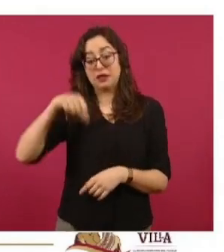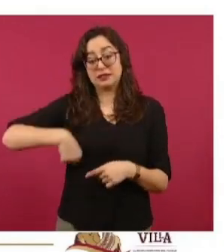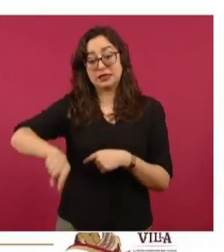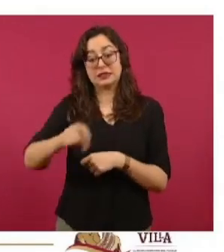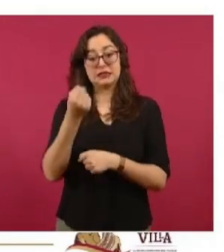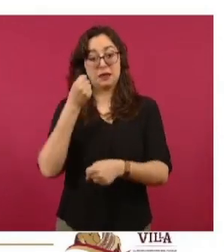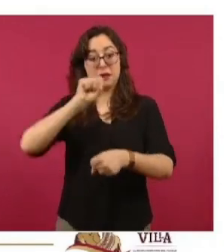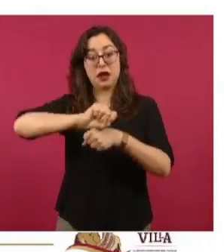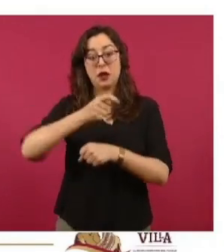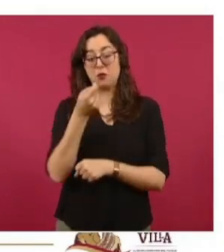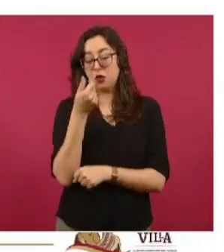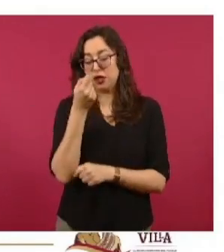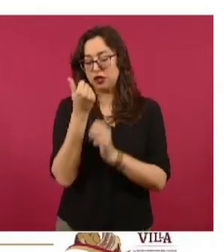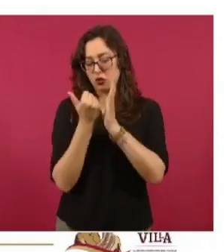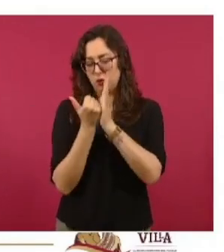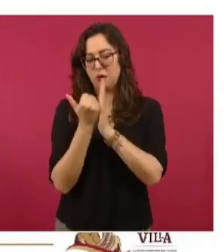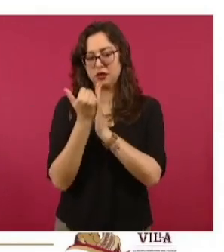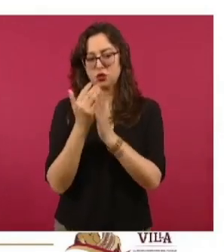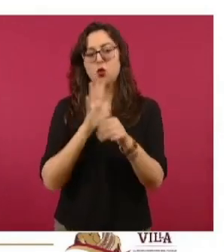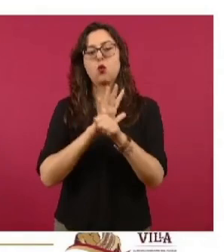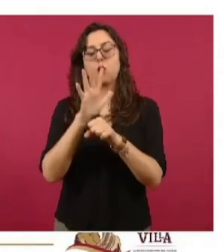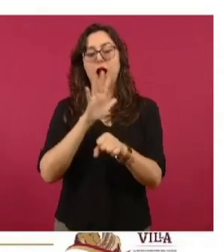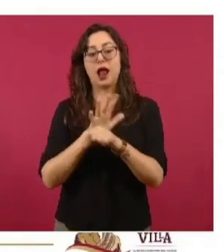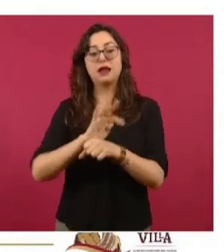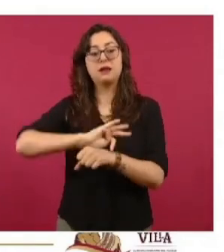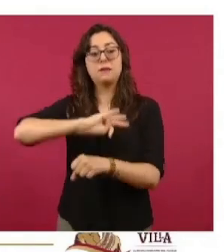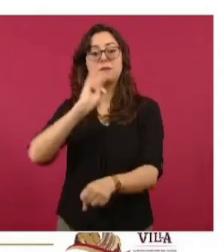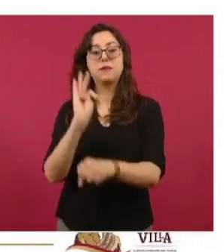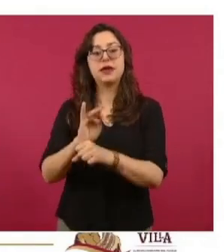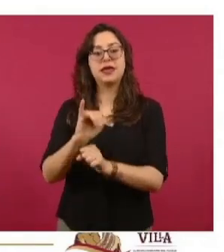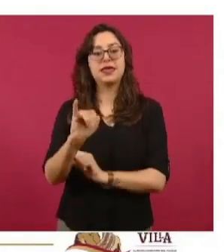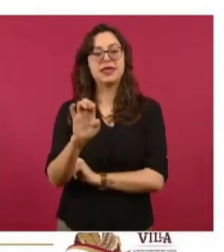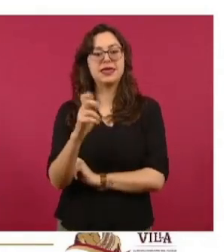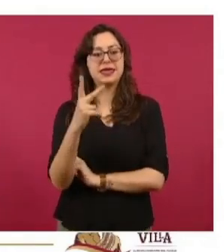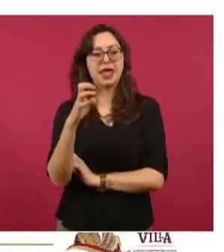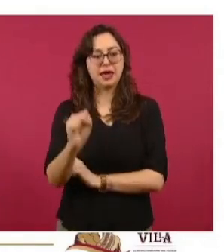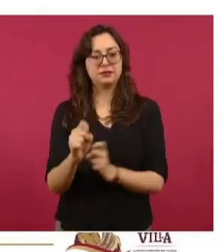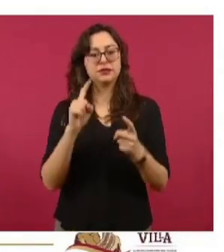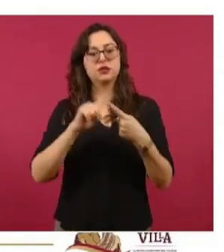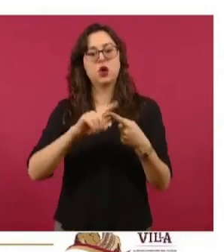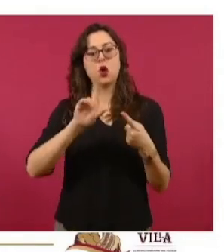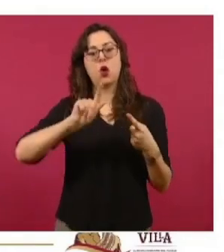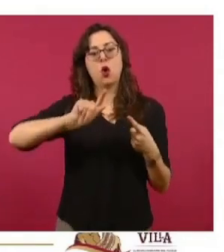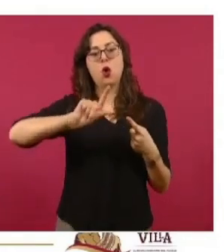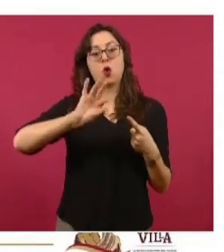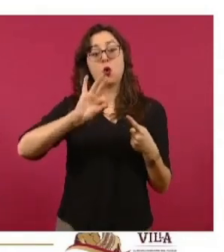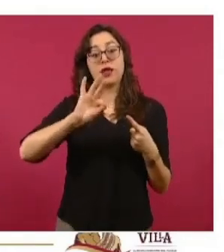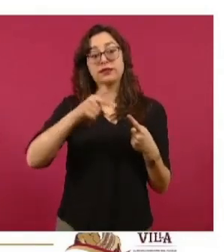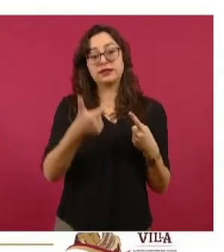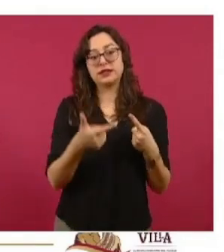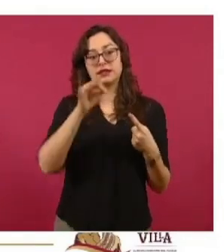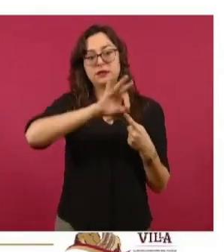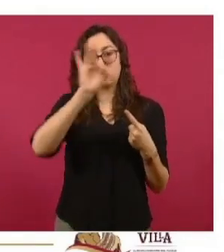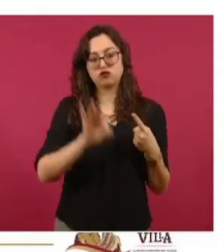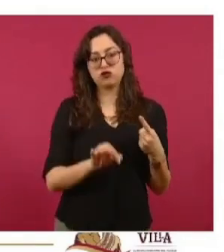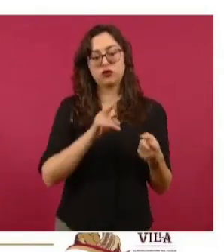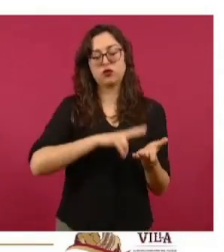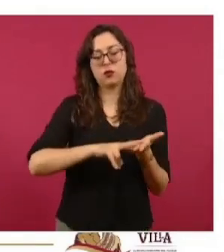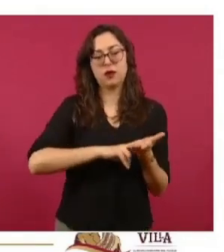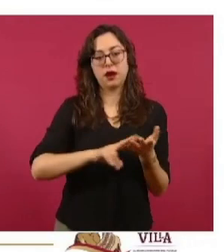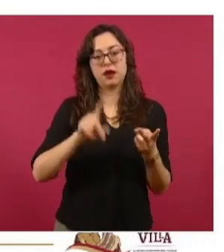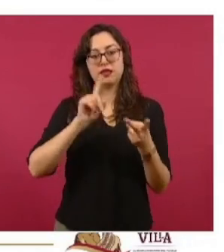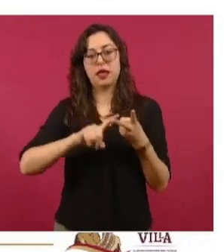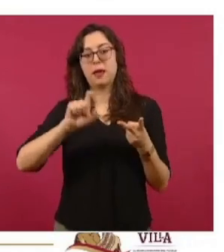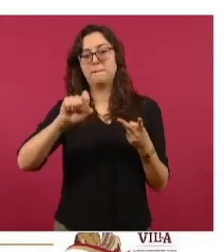22.4% para la premium y 43.7% para el diésel. Por eso